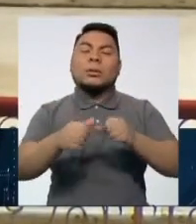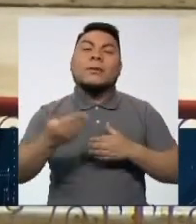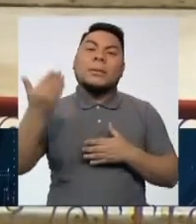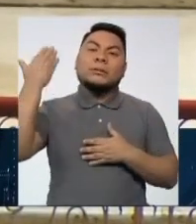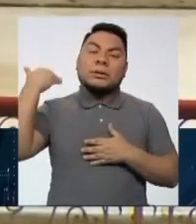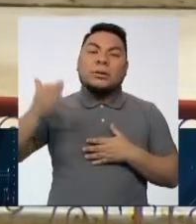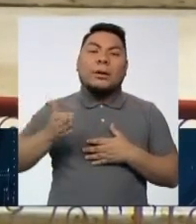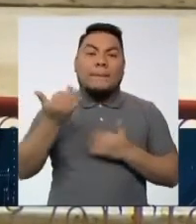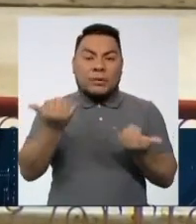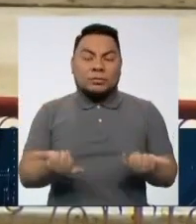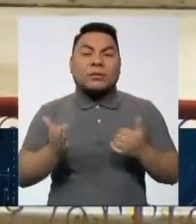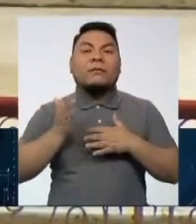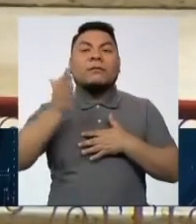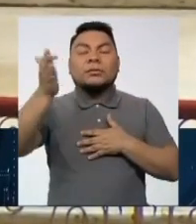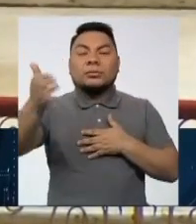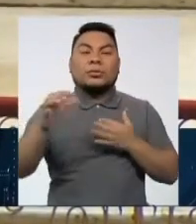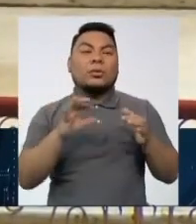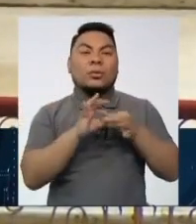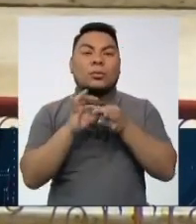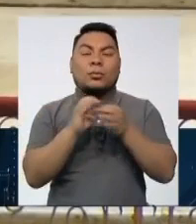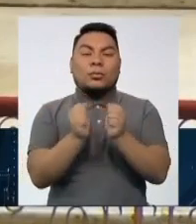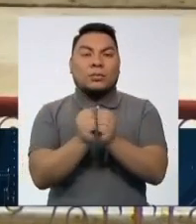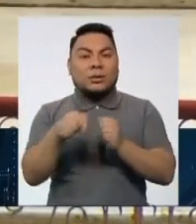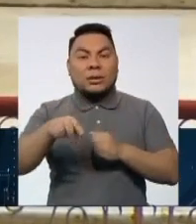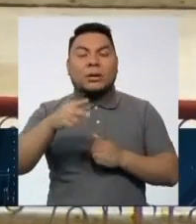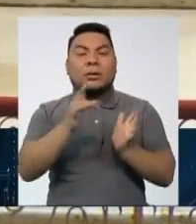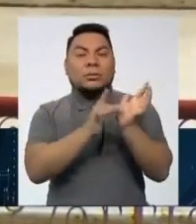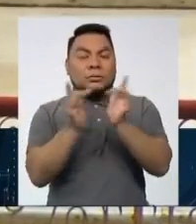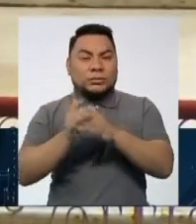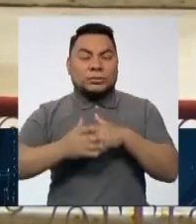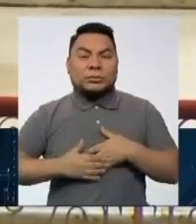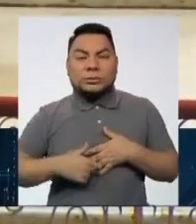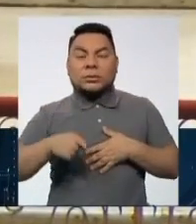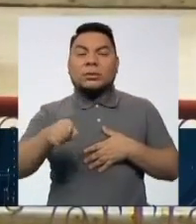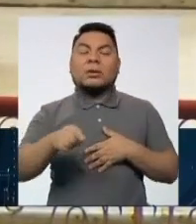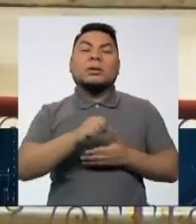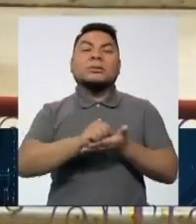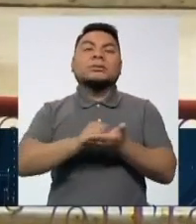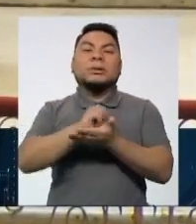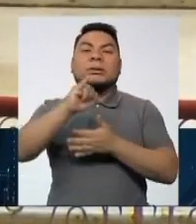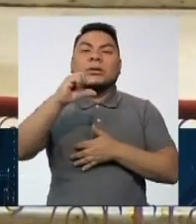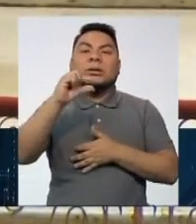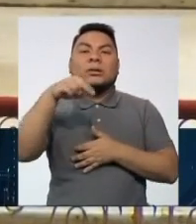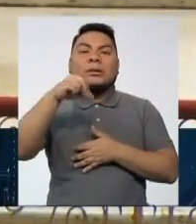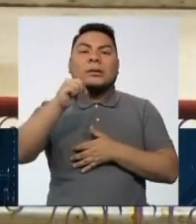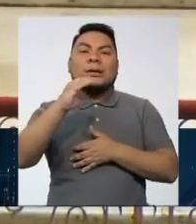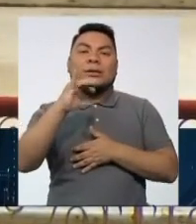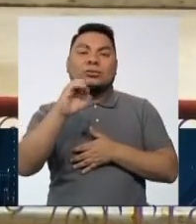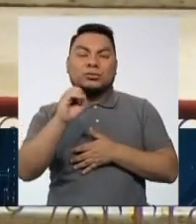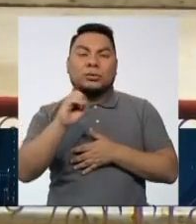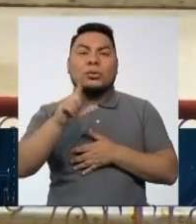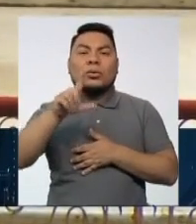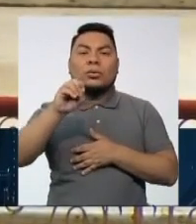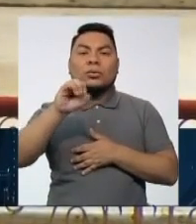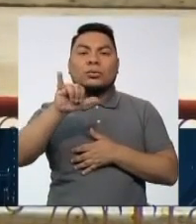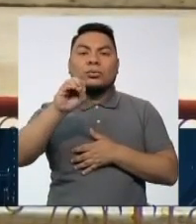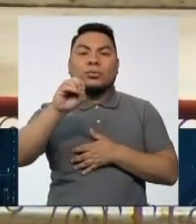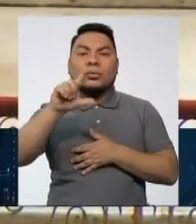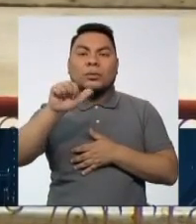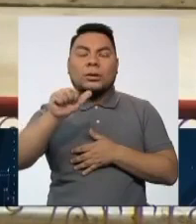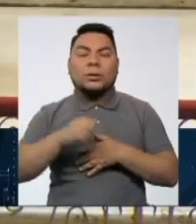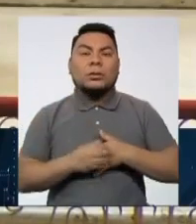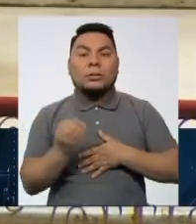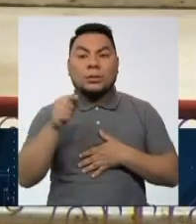y futuro de la Compañía de Jesús es San Ignacio de Loyola, porque él vivió en